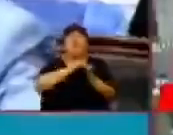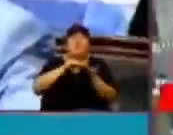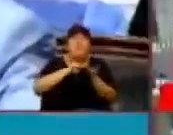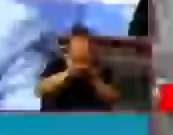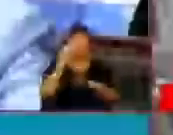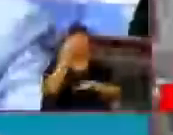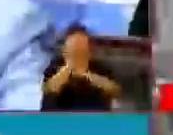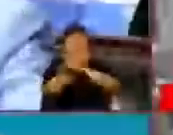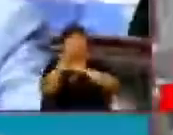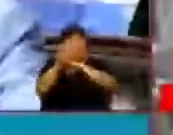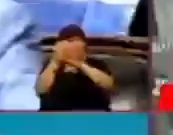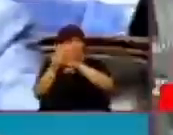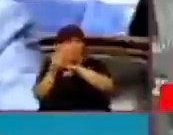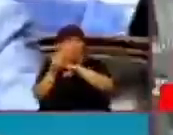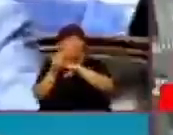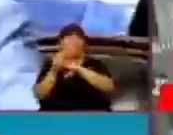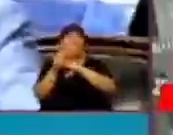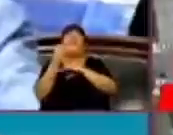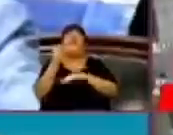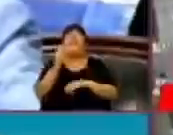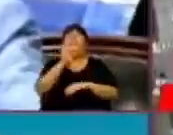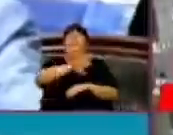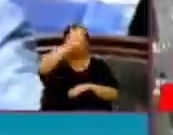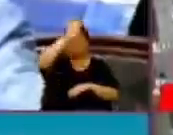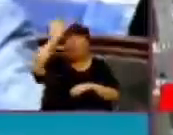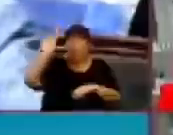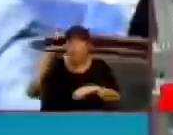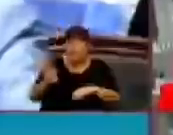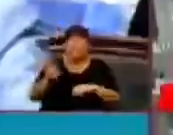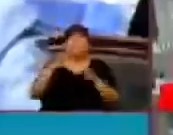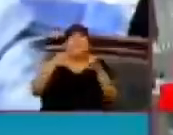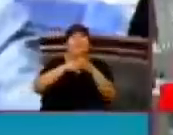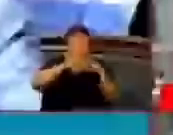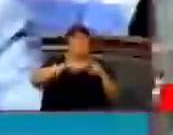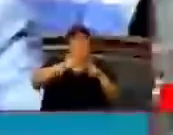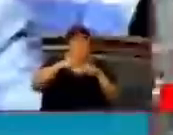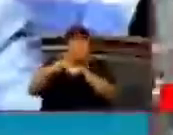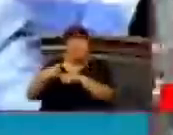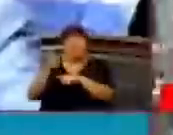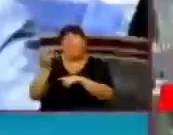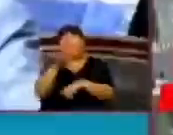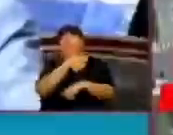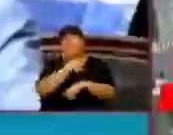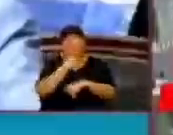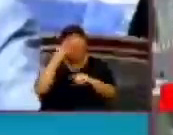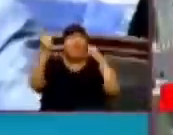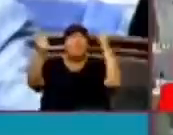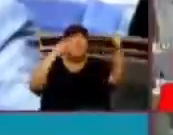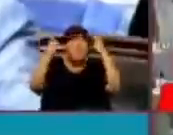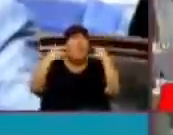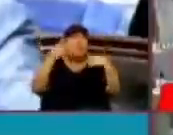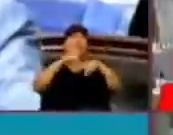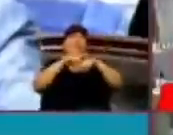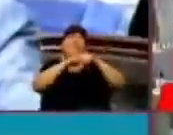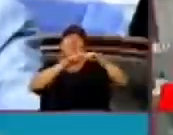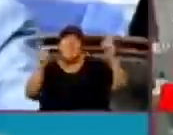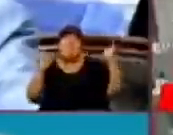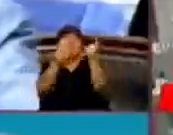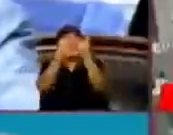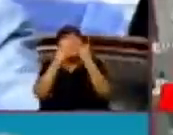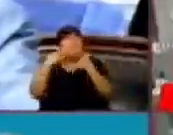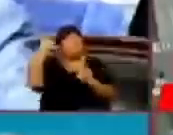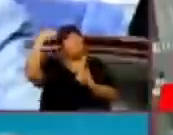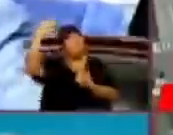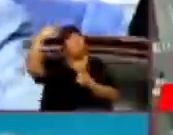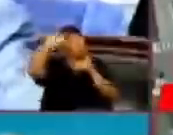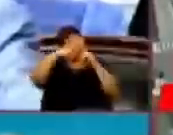el 50% que tiene actualmente. ¿Ves esa secuencia que es uno de los grandes desafíos que hay para los próximos 6 meses? Que lo ha dicho el presidente